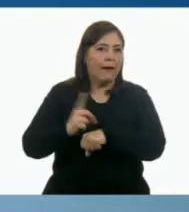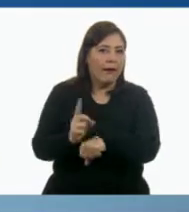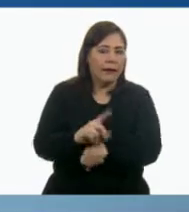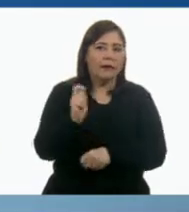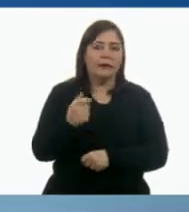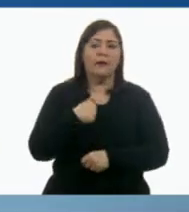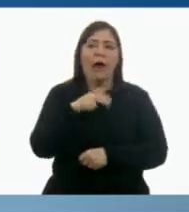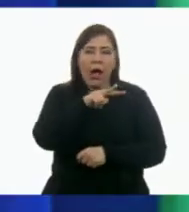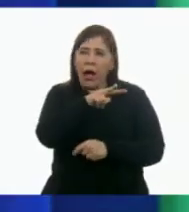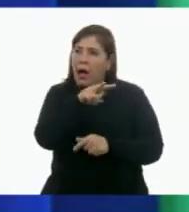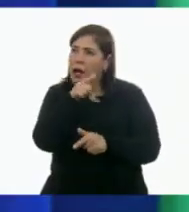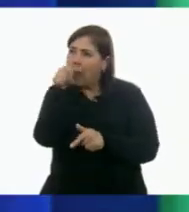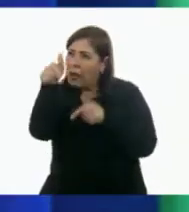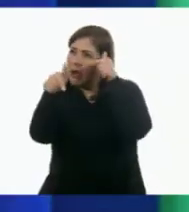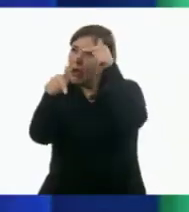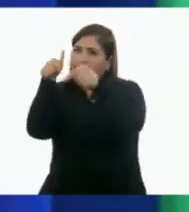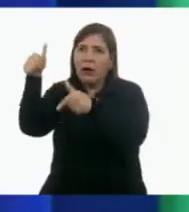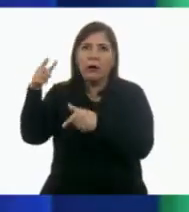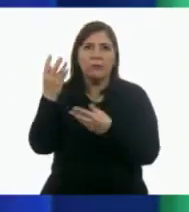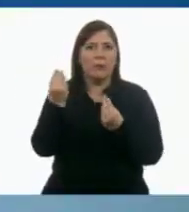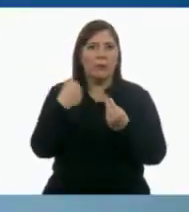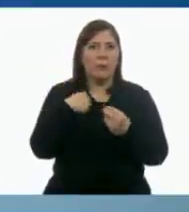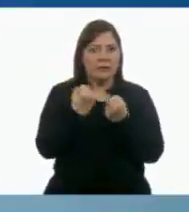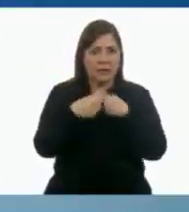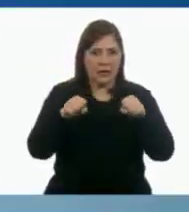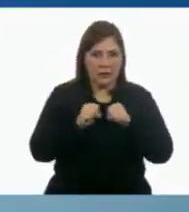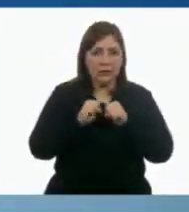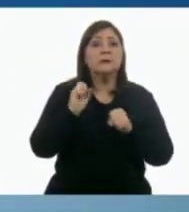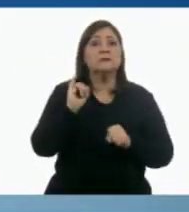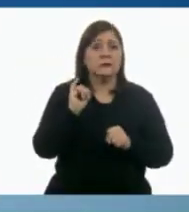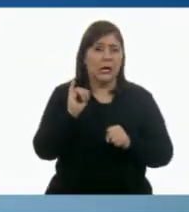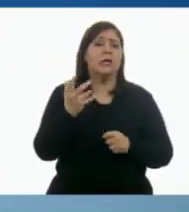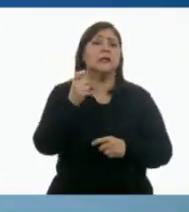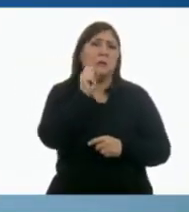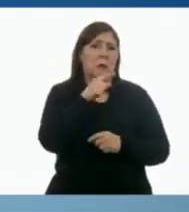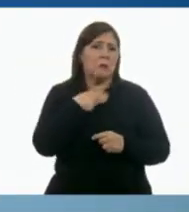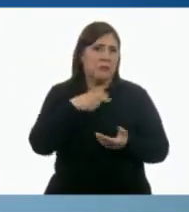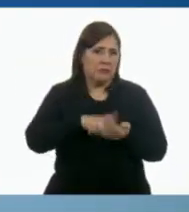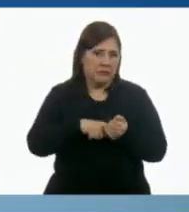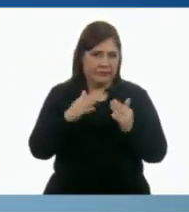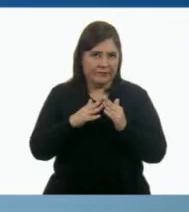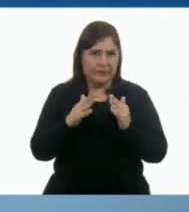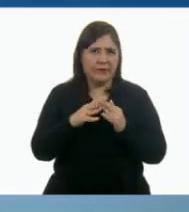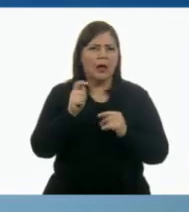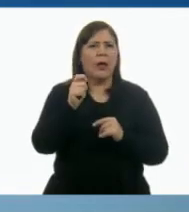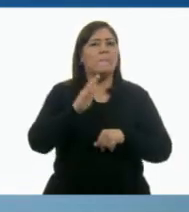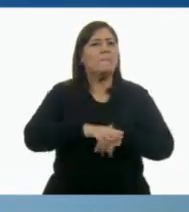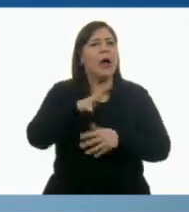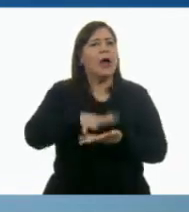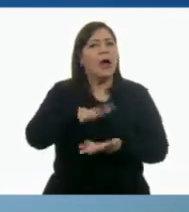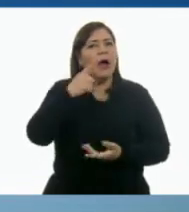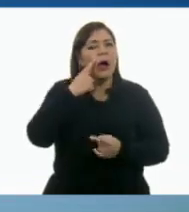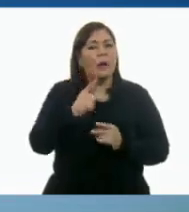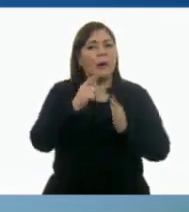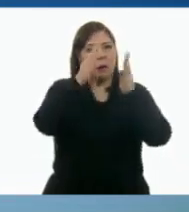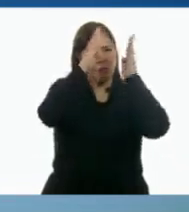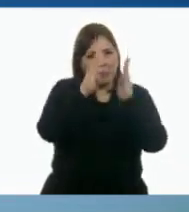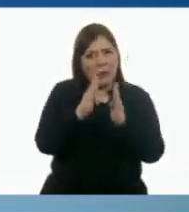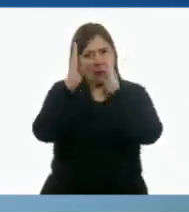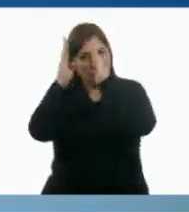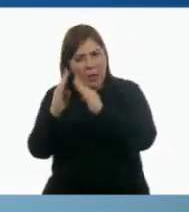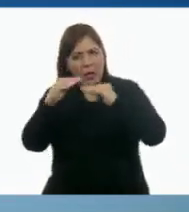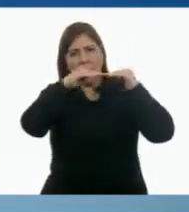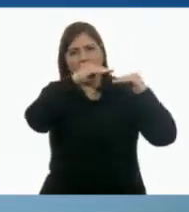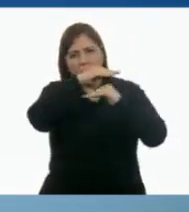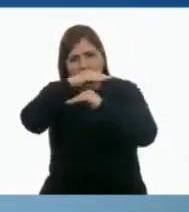en el salón, ¿verdad? Sí, y en mi casa también. ¿Qué había más? ¿Paralelas o perpendiculares? Ay, ¿O secantes había de que no eran